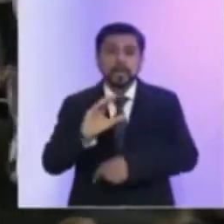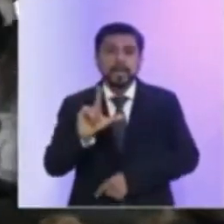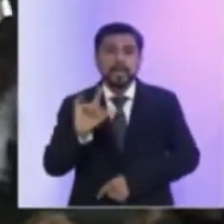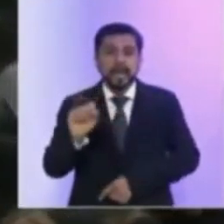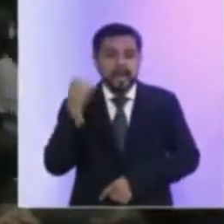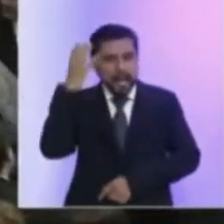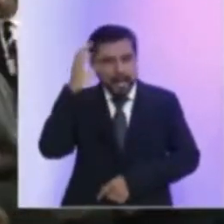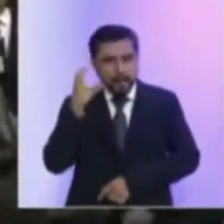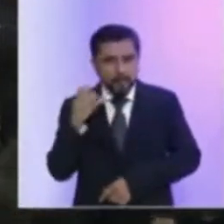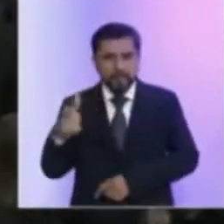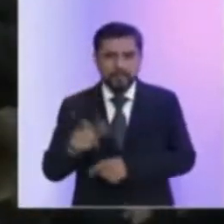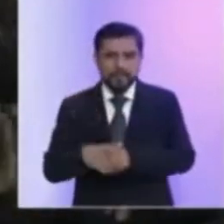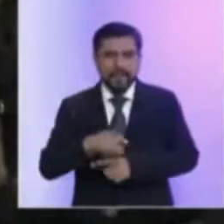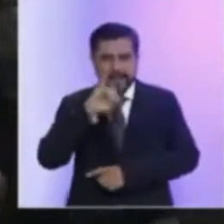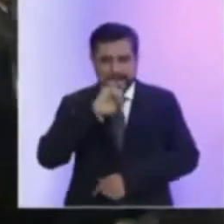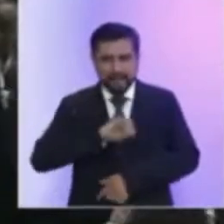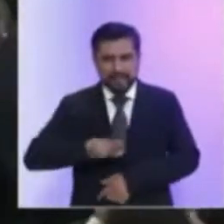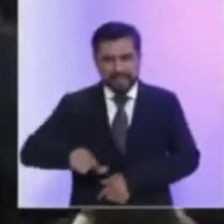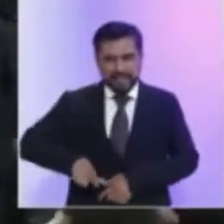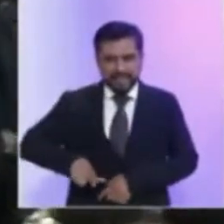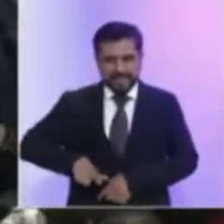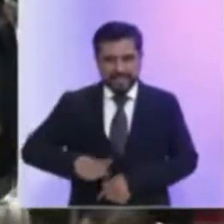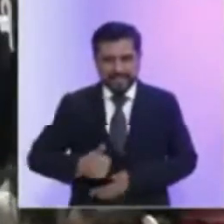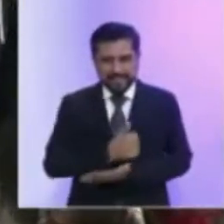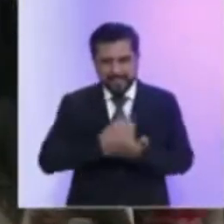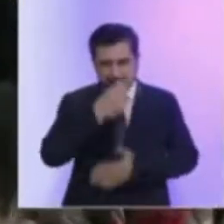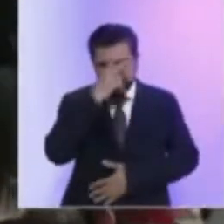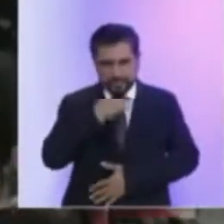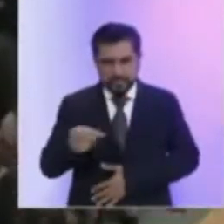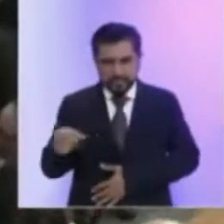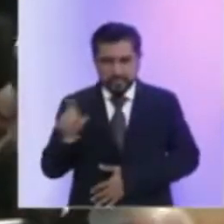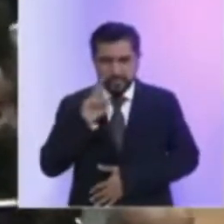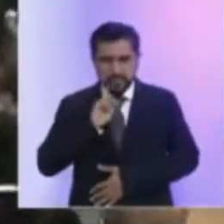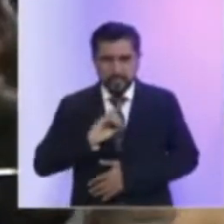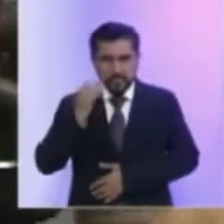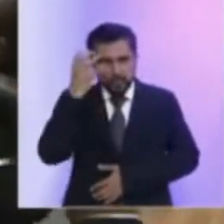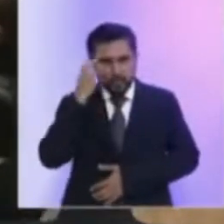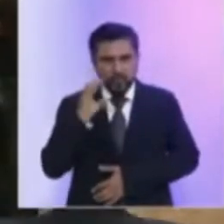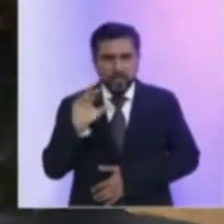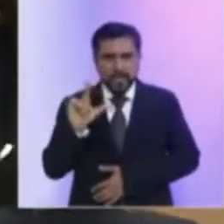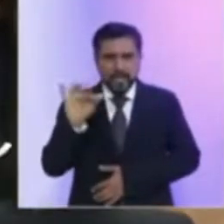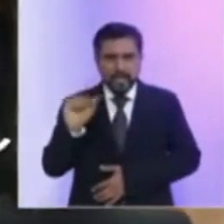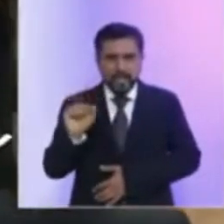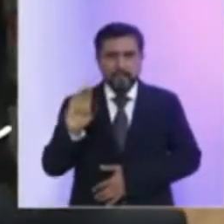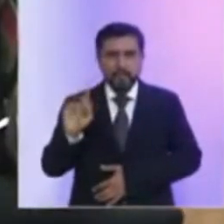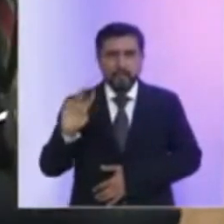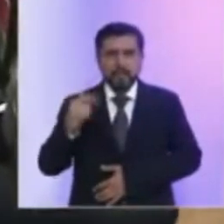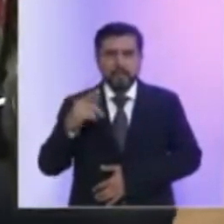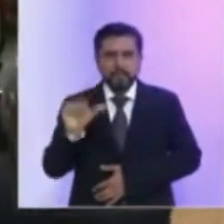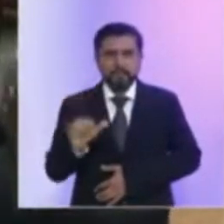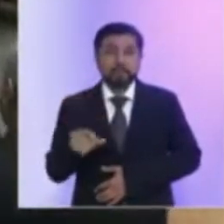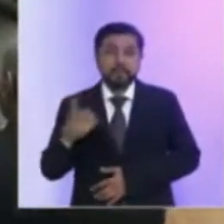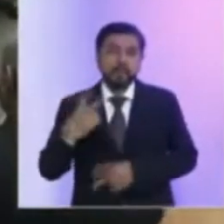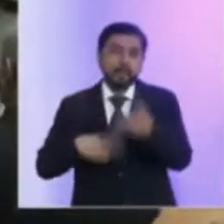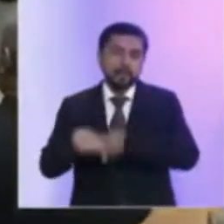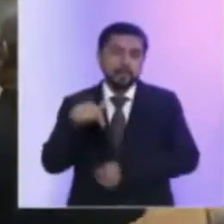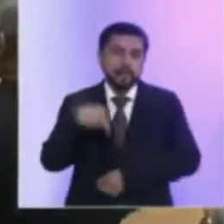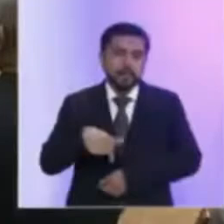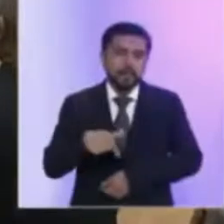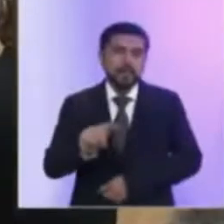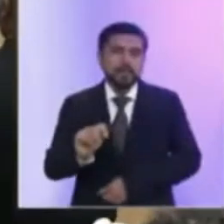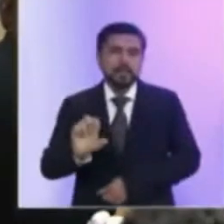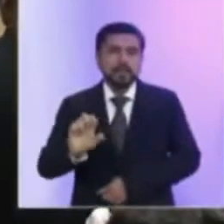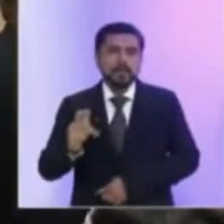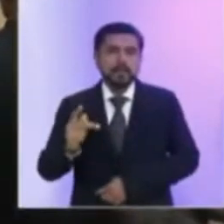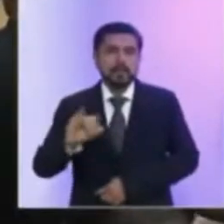de México. Ya también llegó a esta sesión solemne del Tribunal Electoral del Poder Judicial de la Federación. Ahí